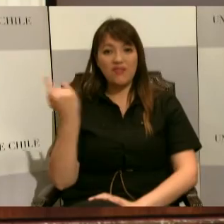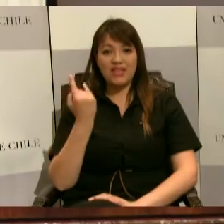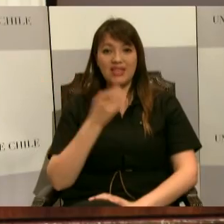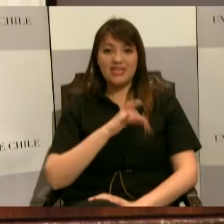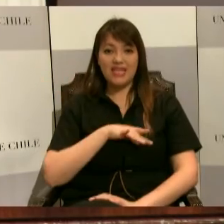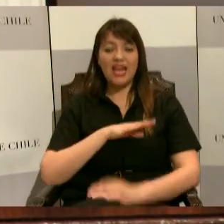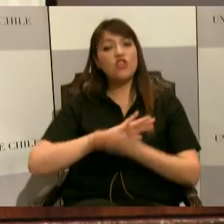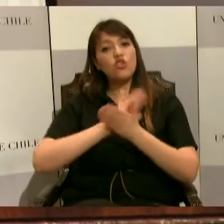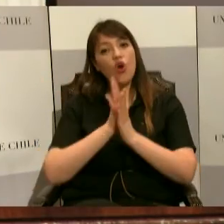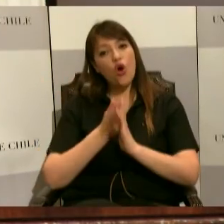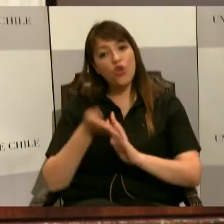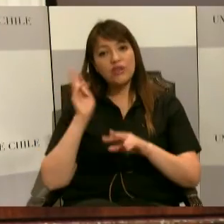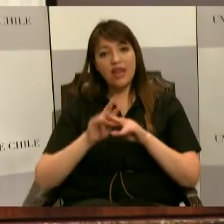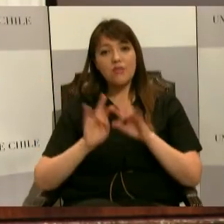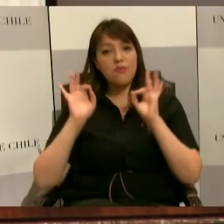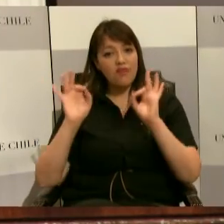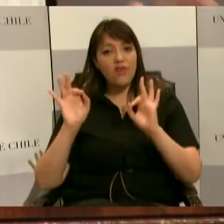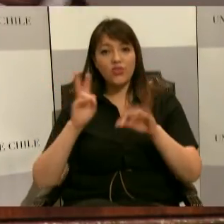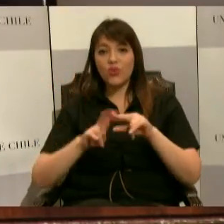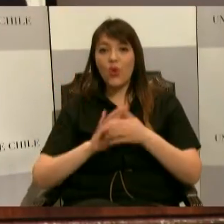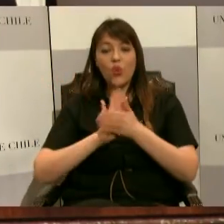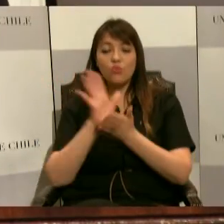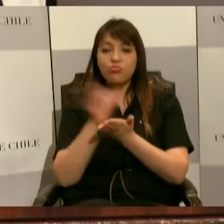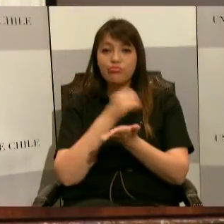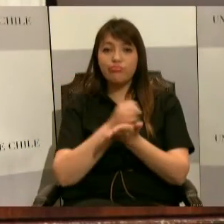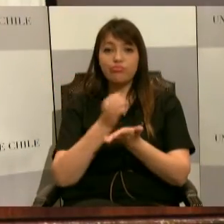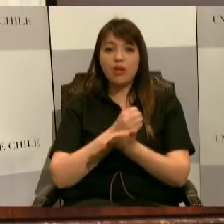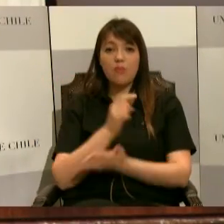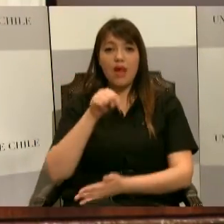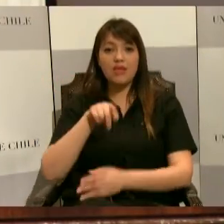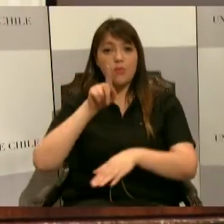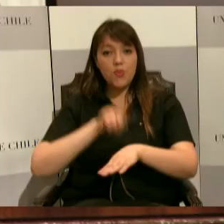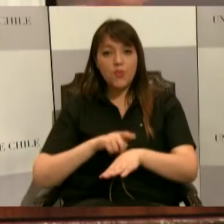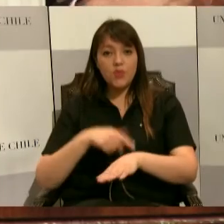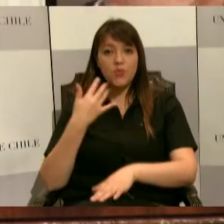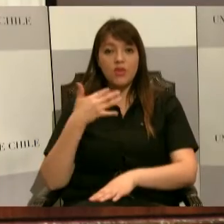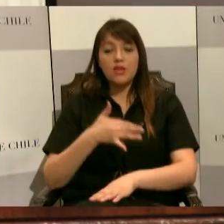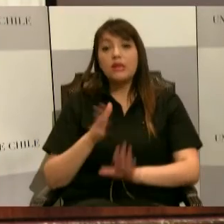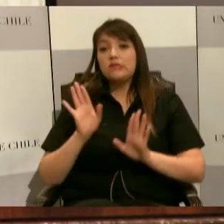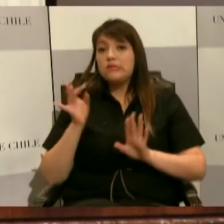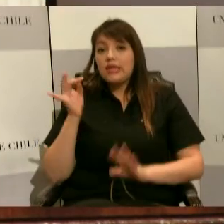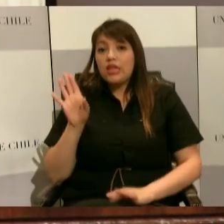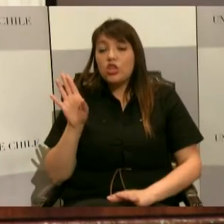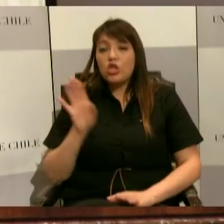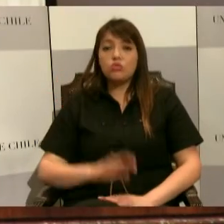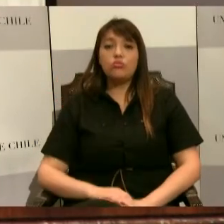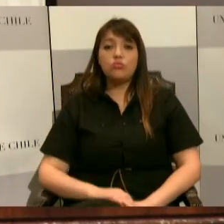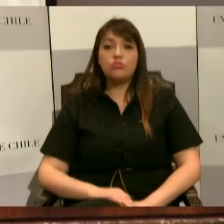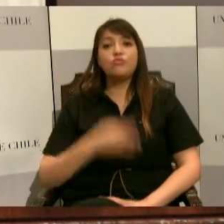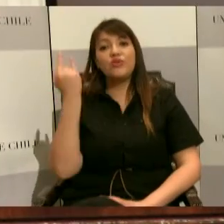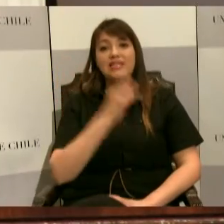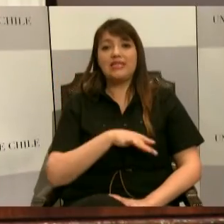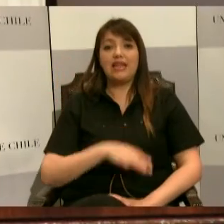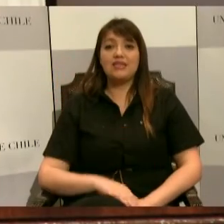Chile todo calza perfecto, todo parece haber resultado idílico para este momento, excepto la Universidad